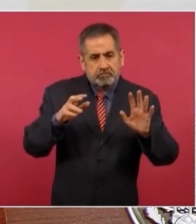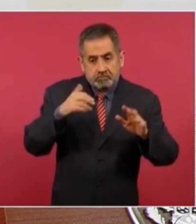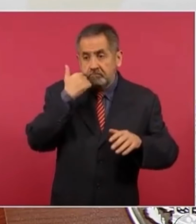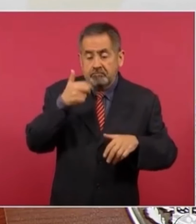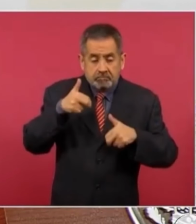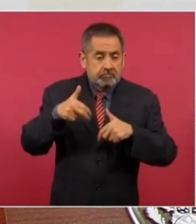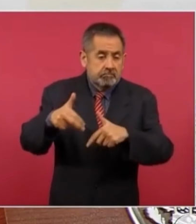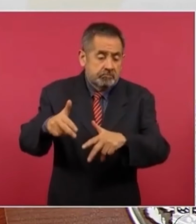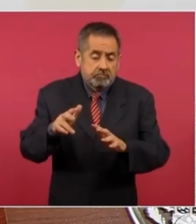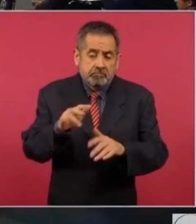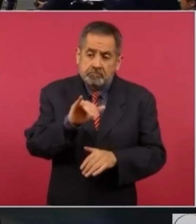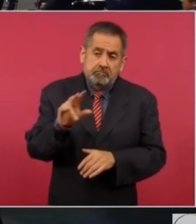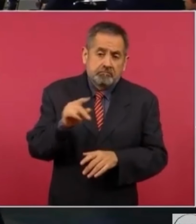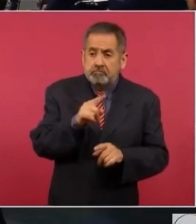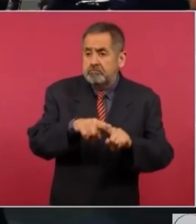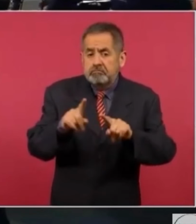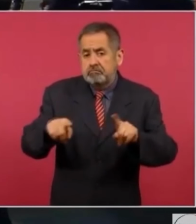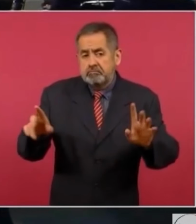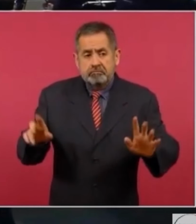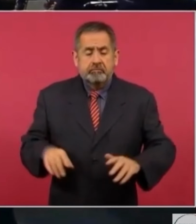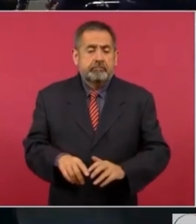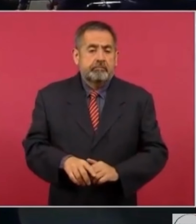Ya.